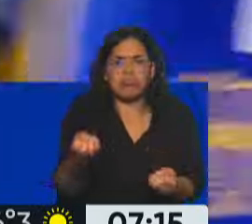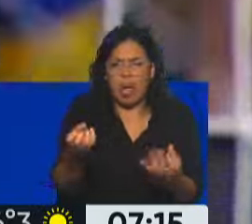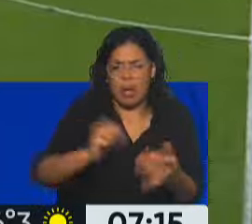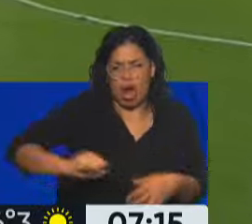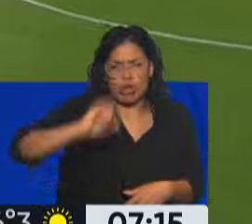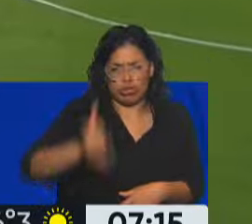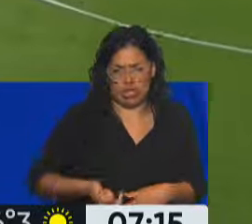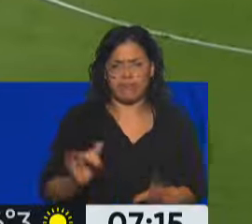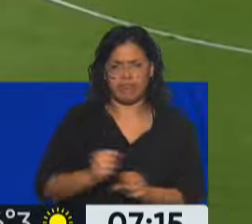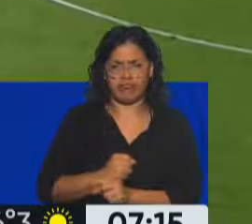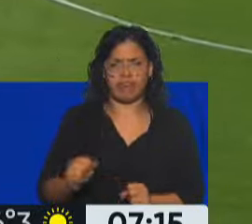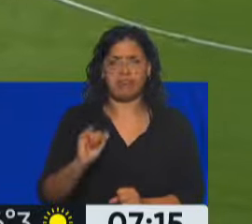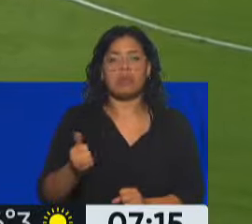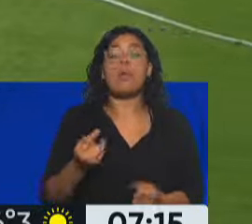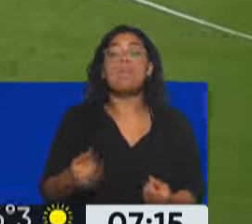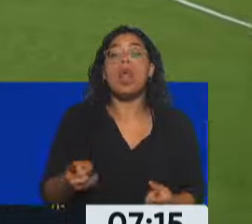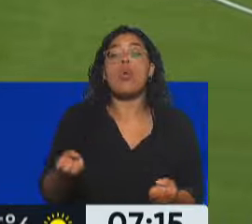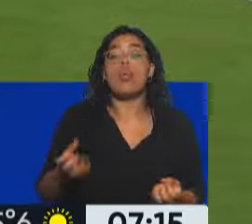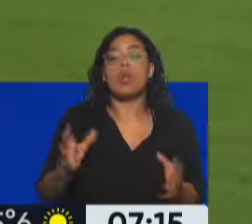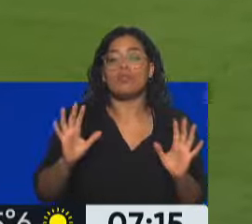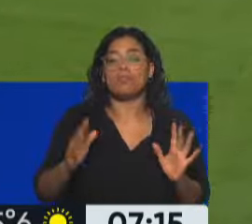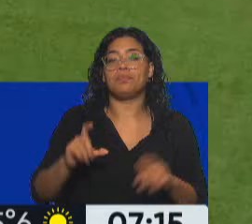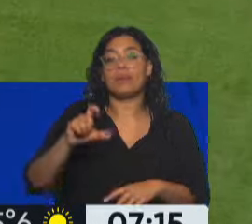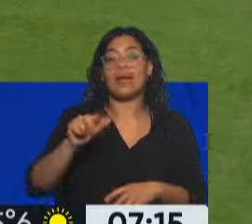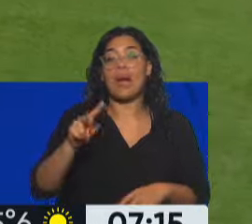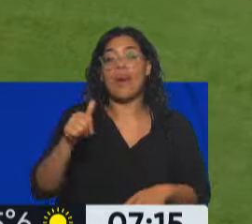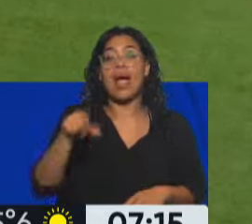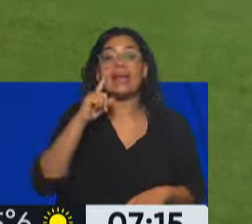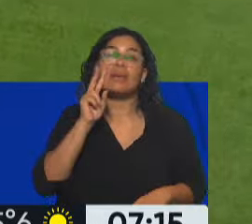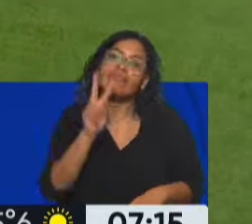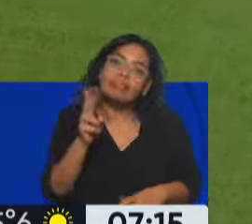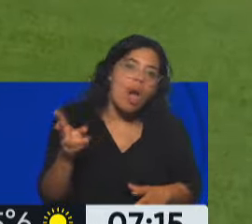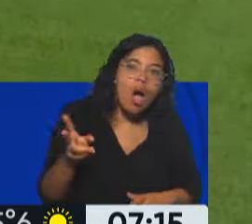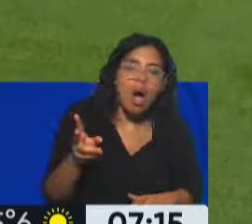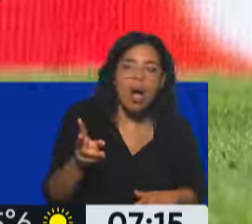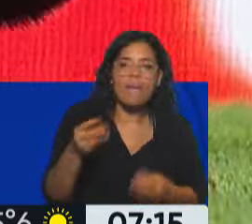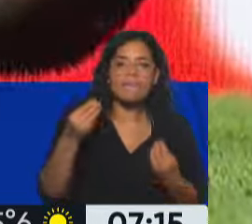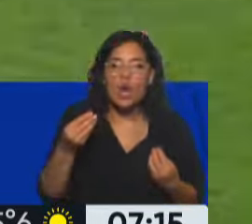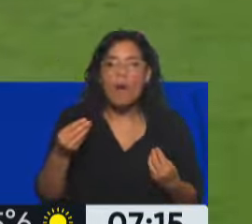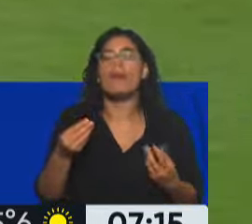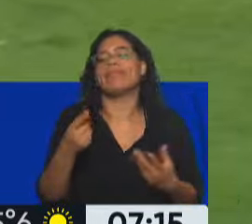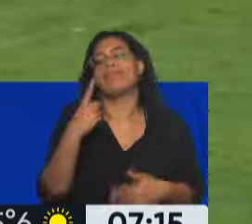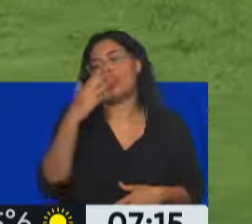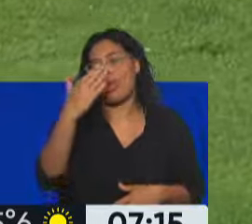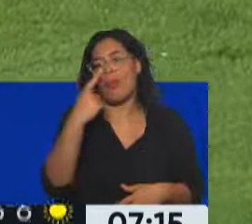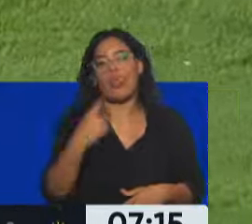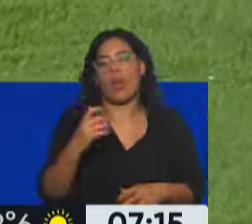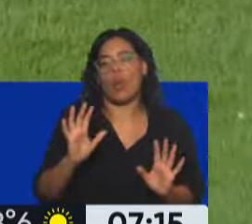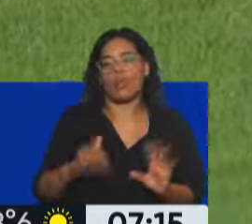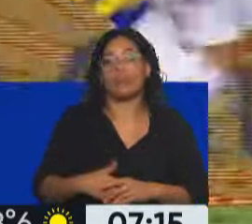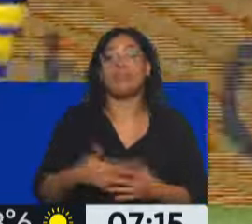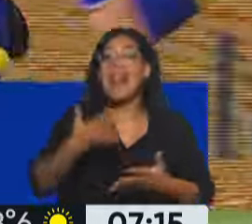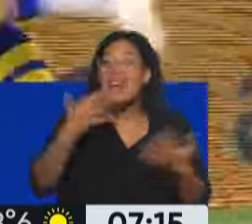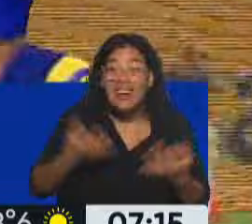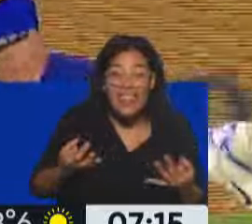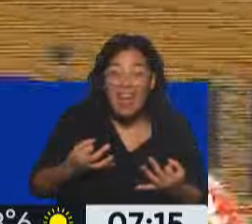la participación de está Cavani, decís, ¿qué pasó? Hasta que después te das cuenta que obviamente, ¿no? Ayer, la pelota es la que marca, ¿no? Fue la noche de los arqueros, porque